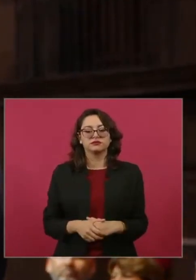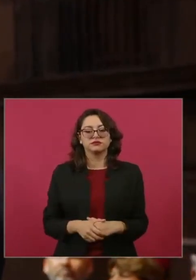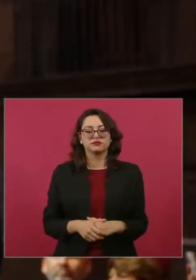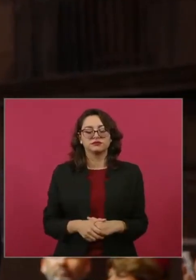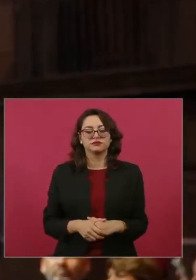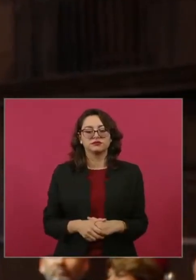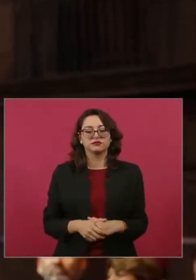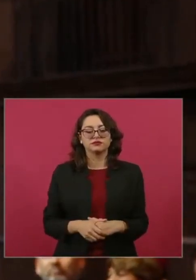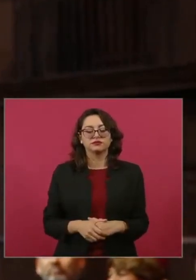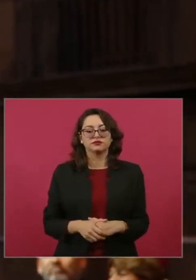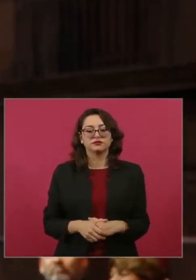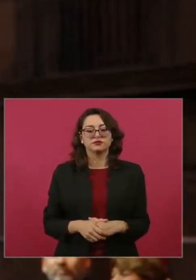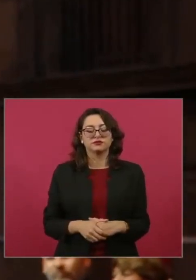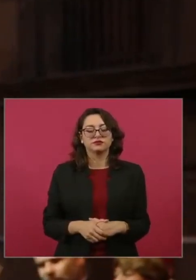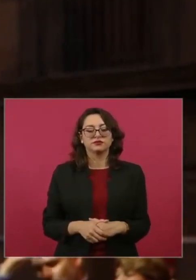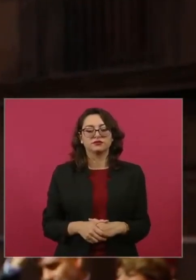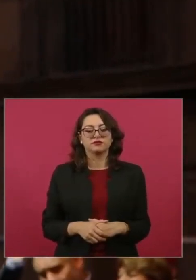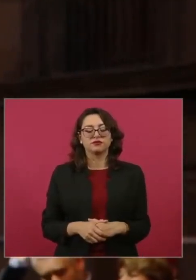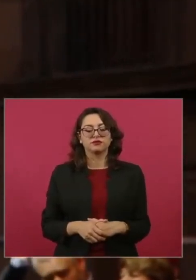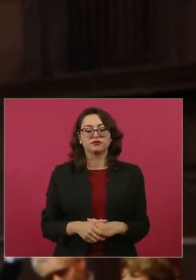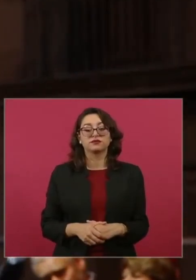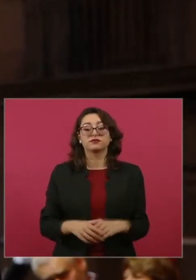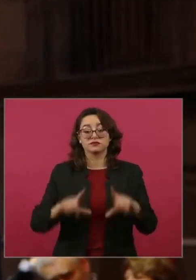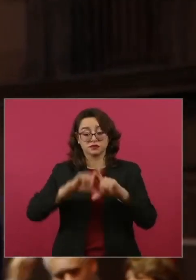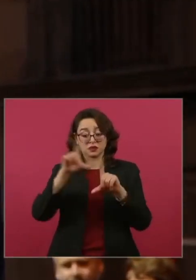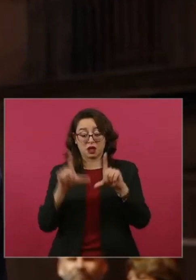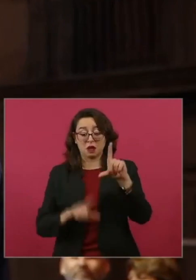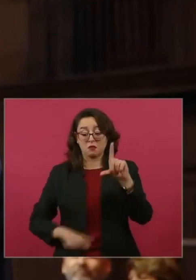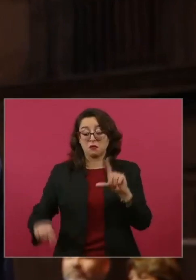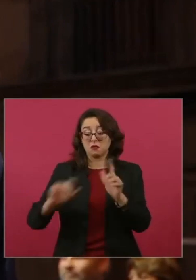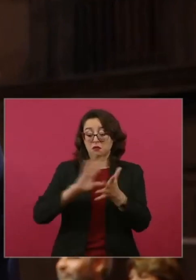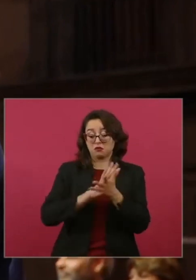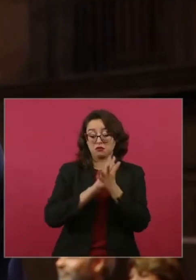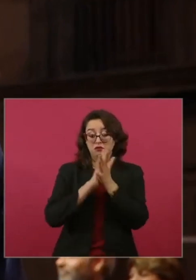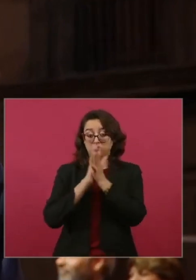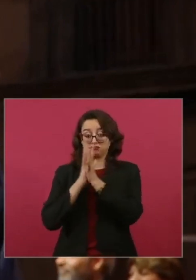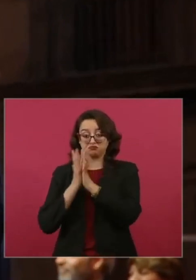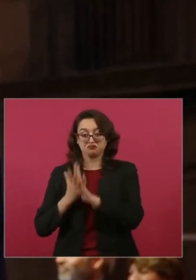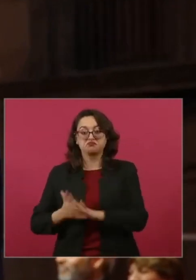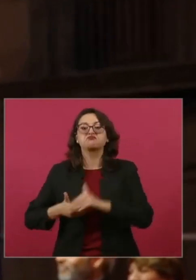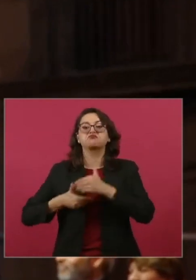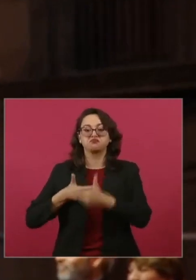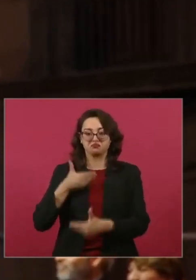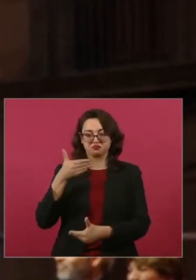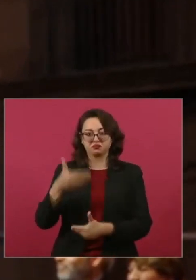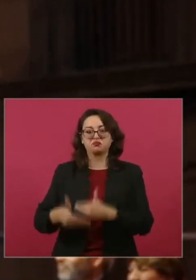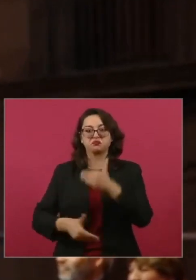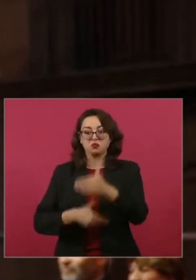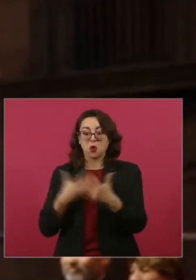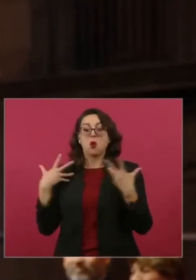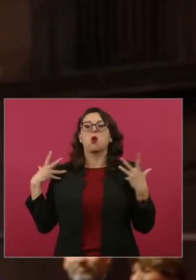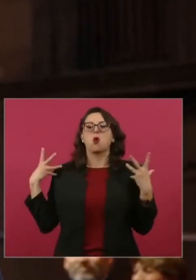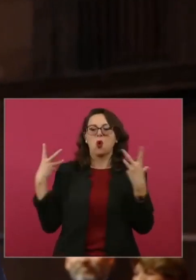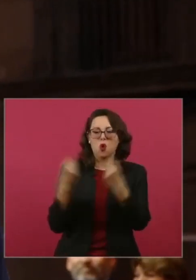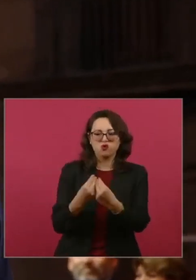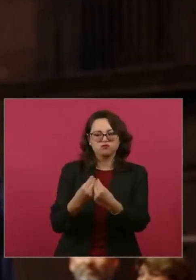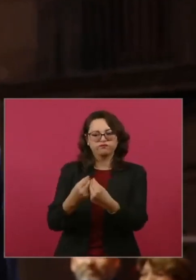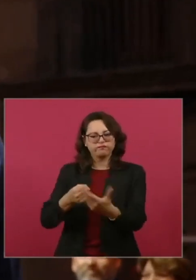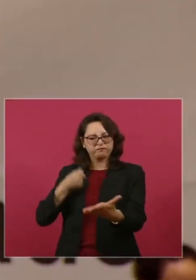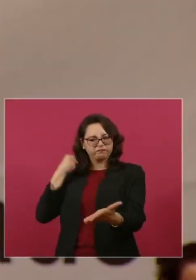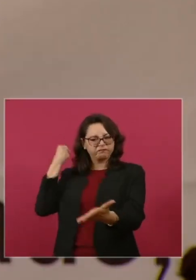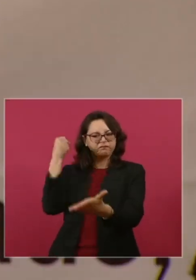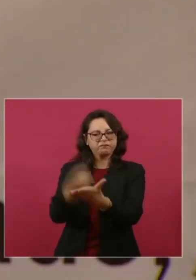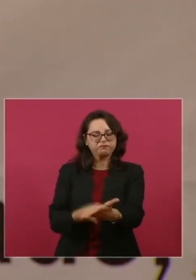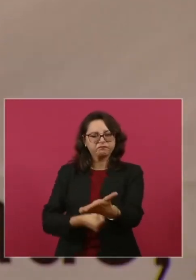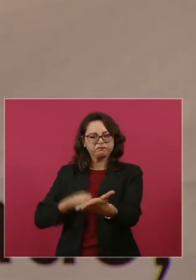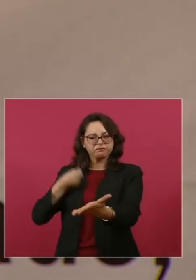en práctica de las acciones our para transformar a México to transform la hemos llevado Mexico a cabo juntos. We have done this